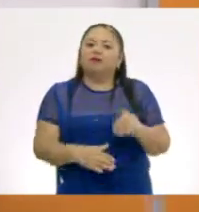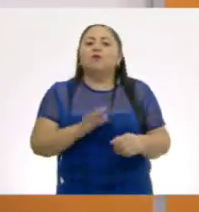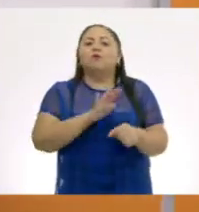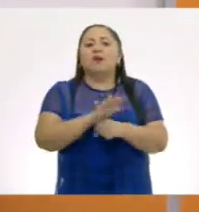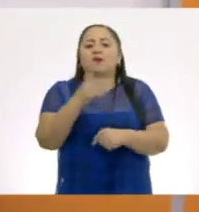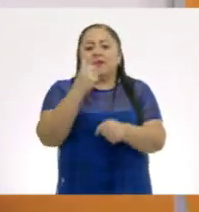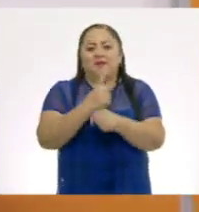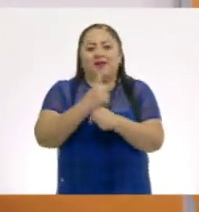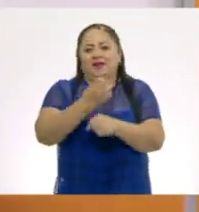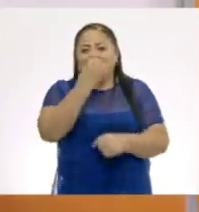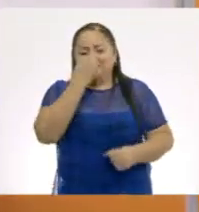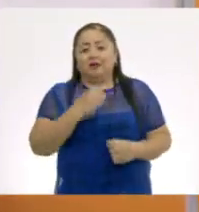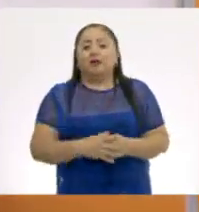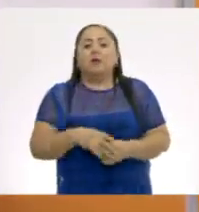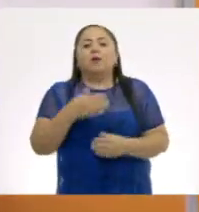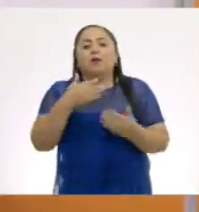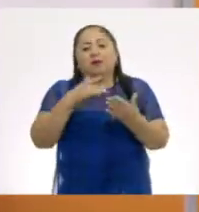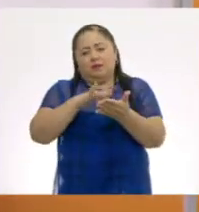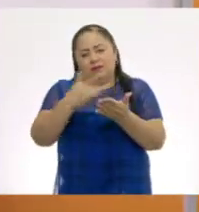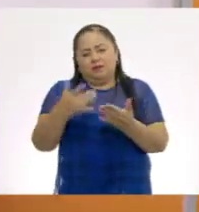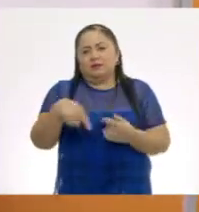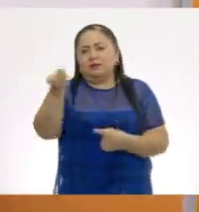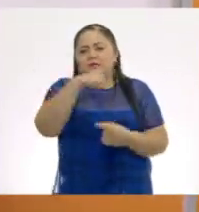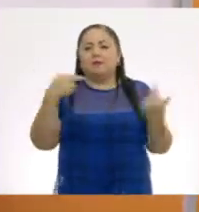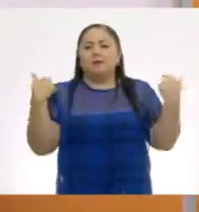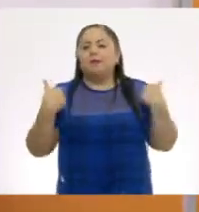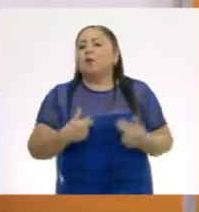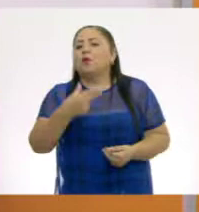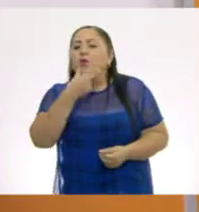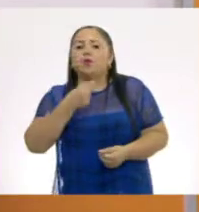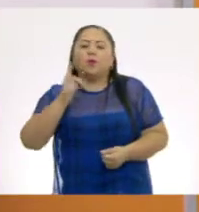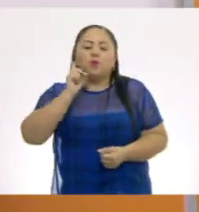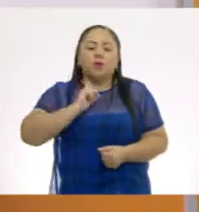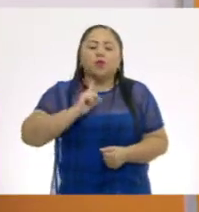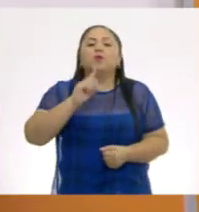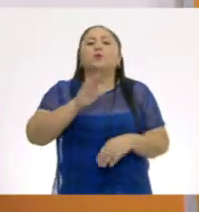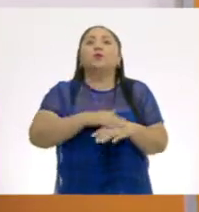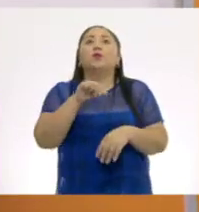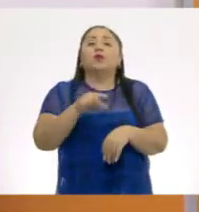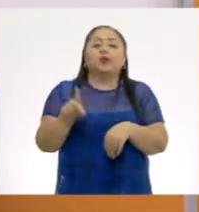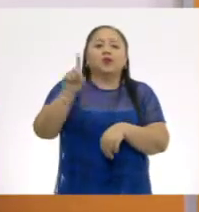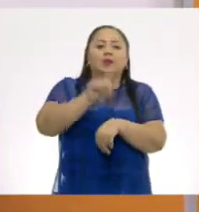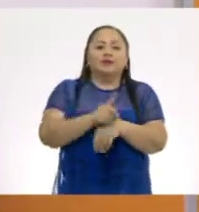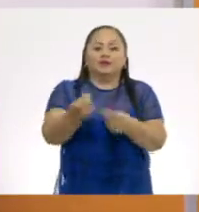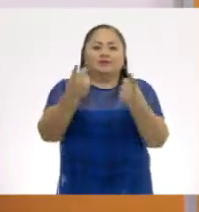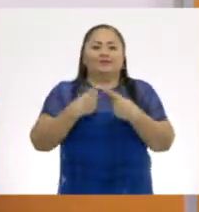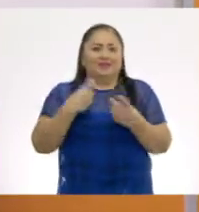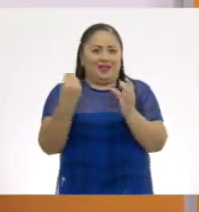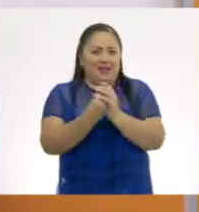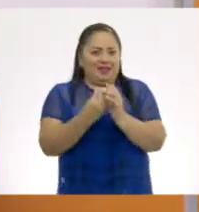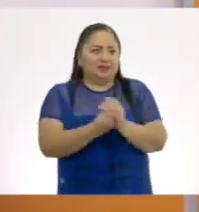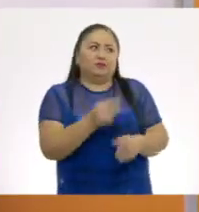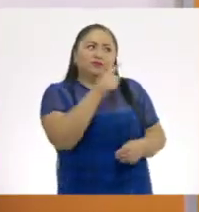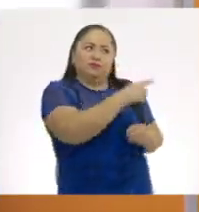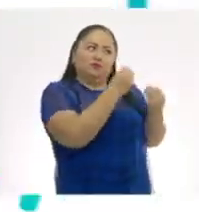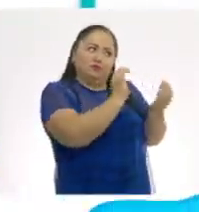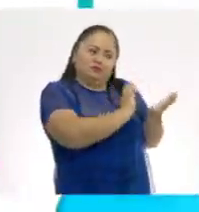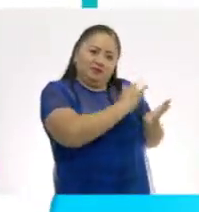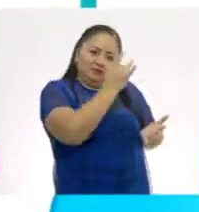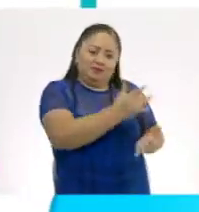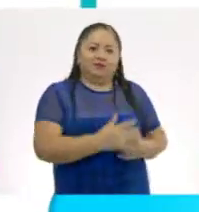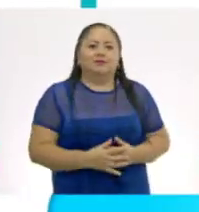terminado con primer grado. Les damos las gracias a las maestras y a los maestros que el día de hoy nos dieron clases. Muchas gracias,